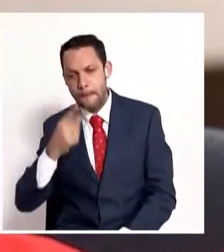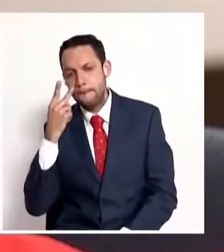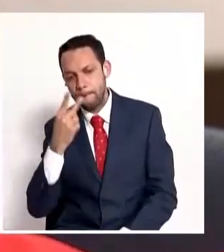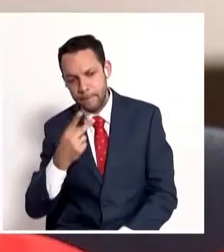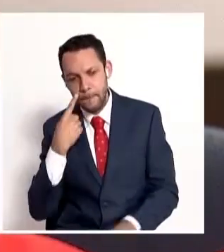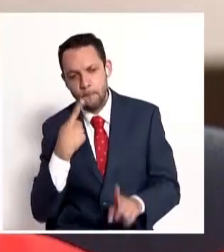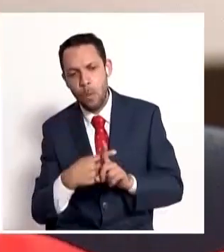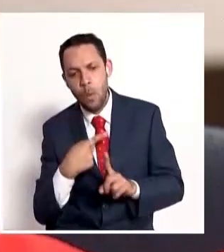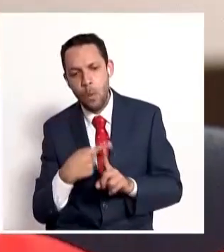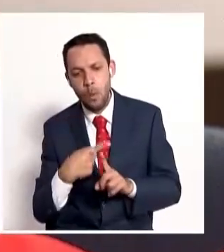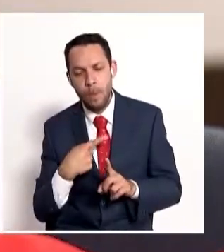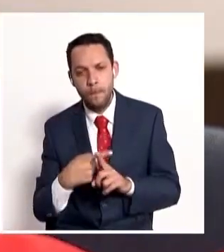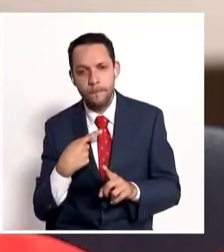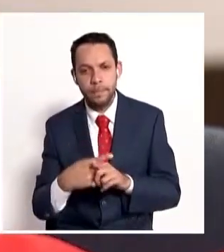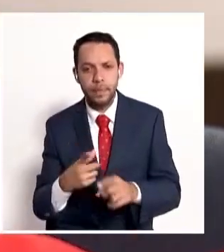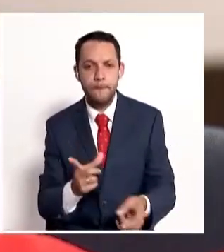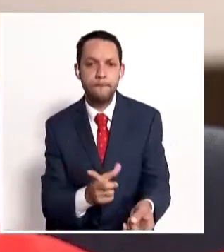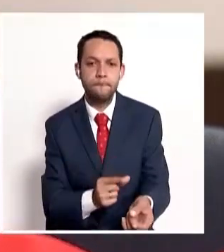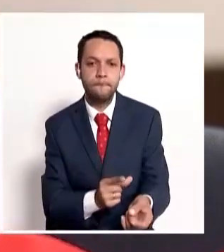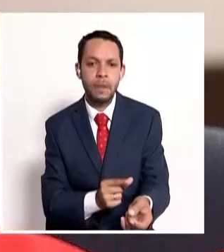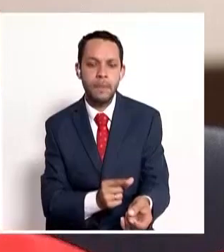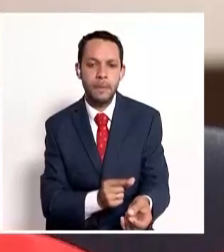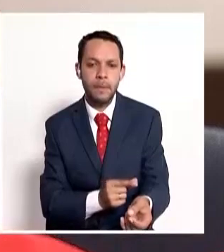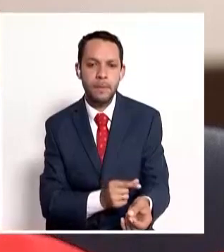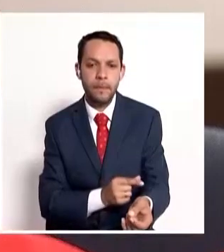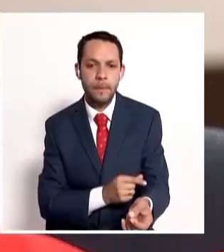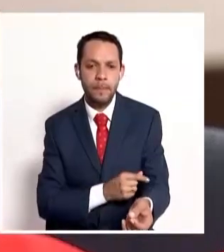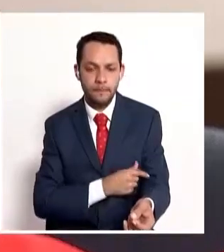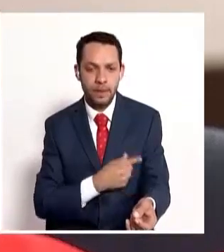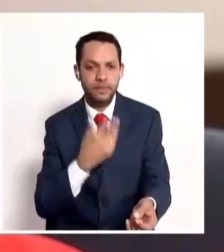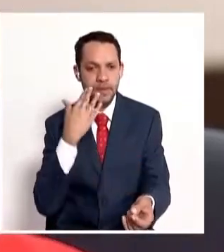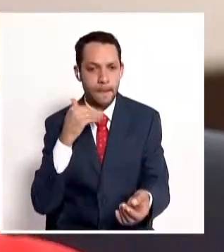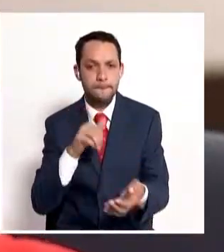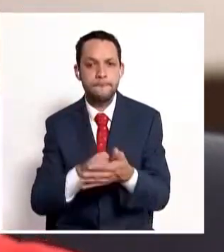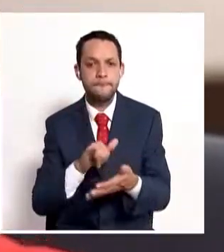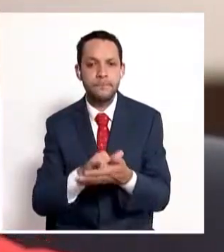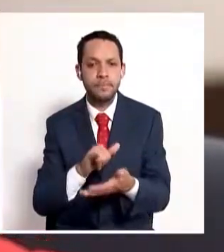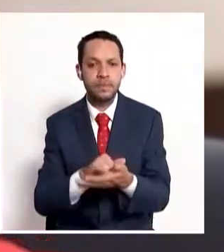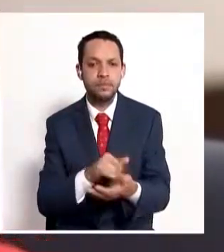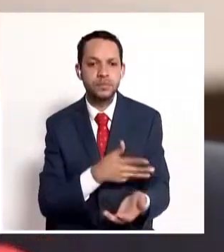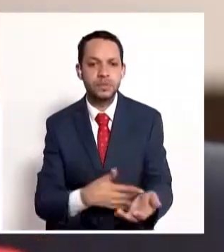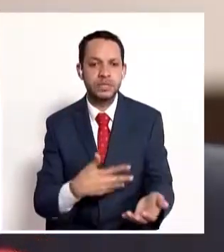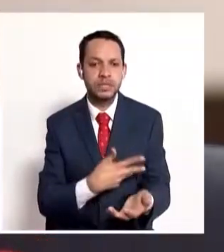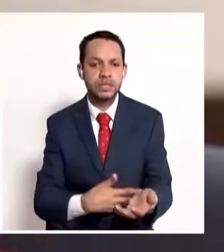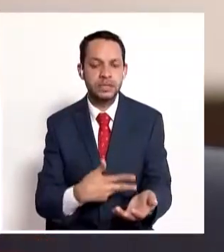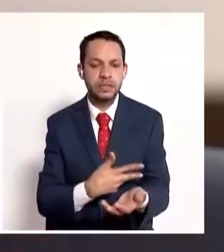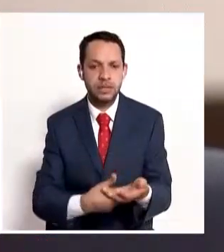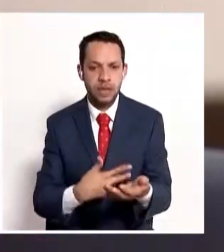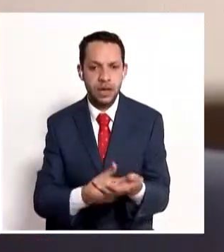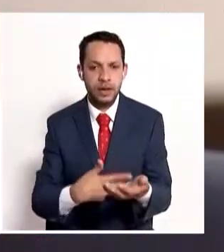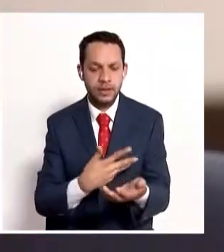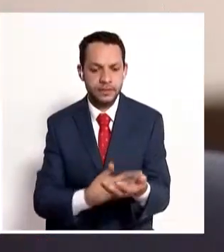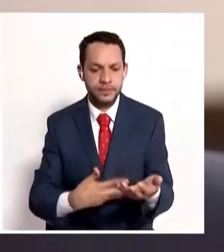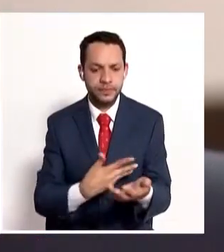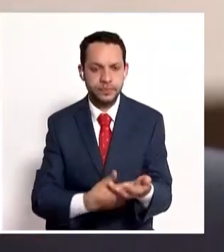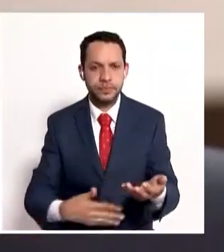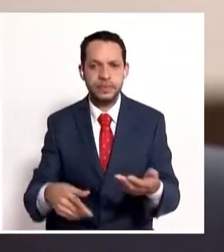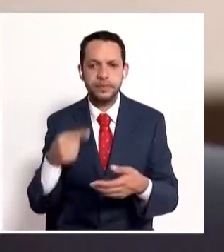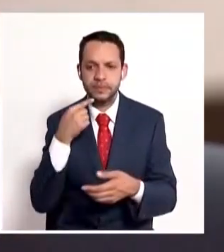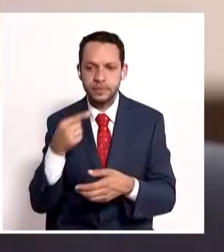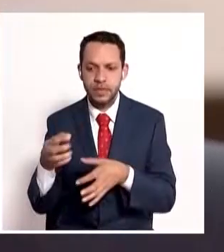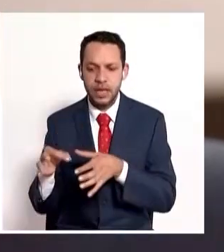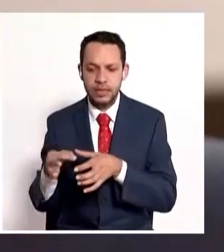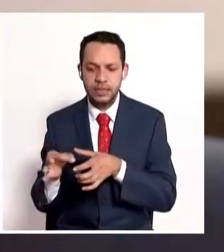y es el plasma rico en plaquetas porque es que el plasma rico en plaquetas tiene células y se hablan unas de células